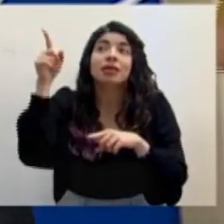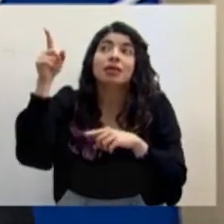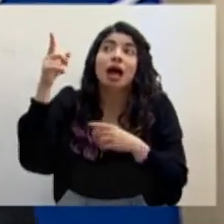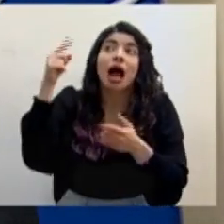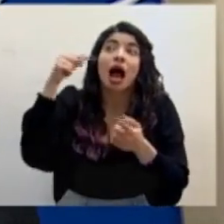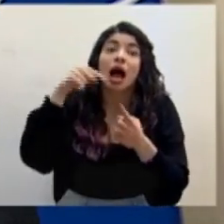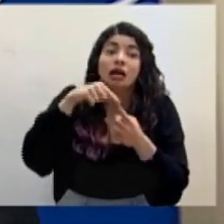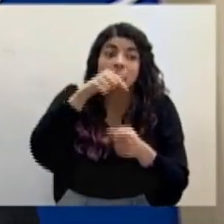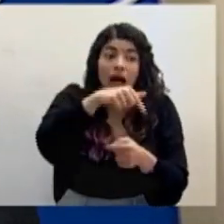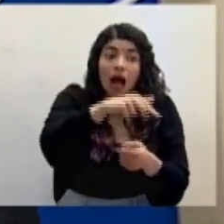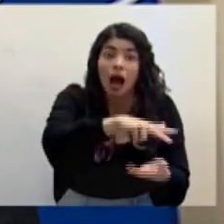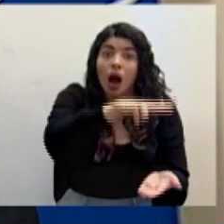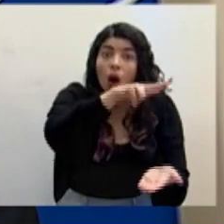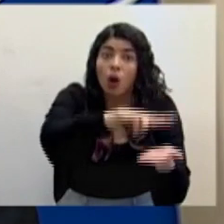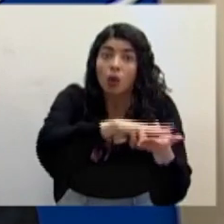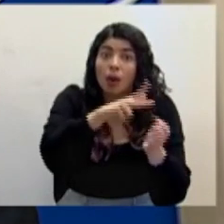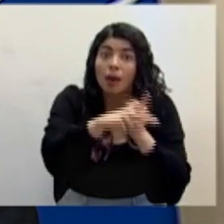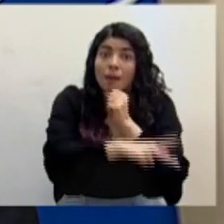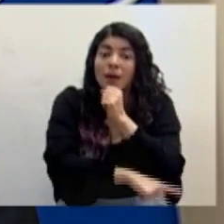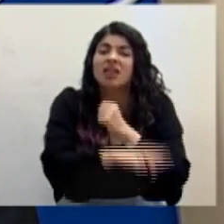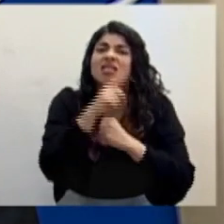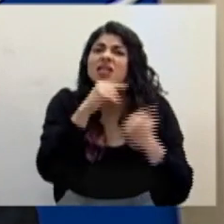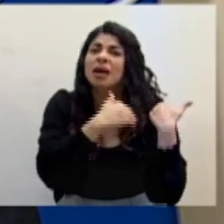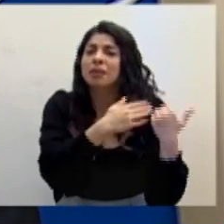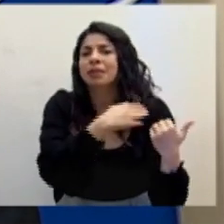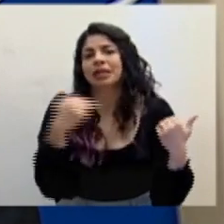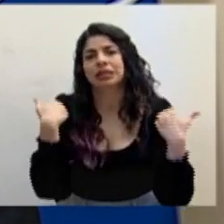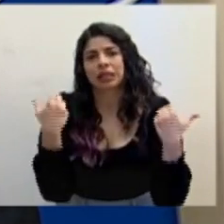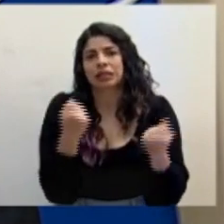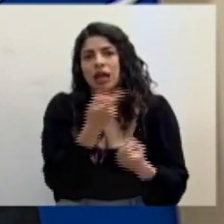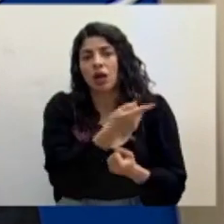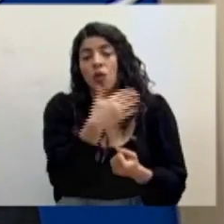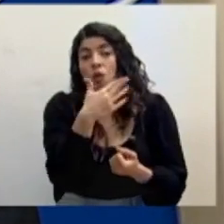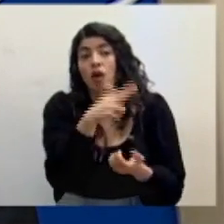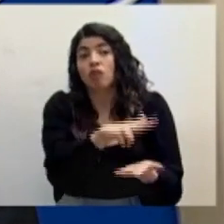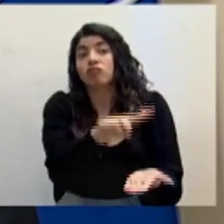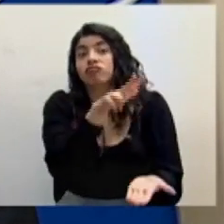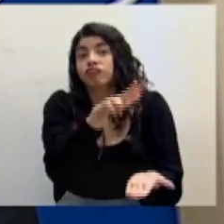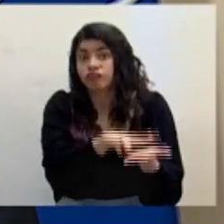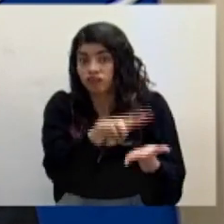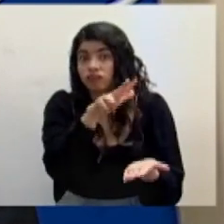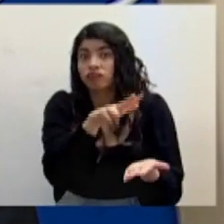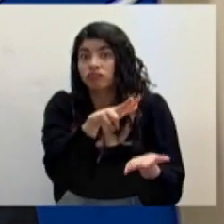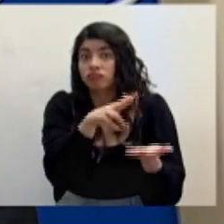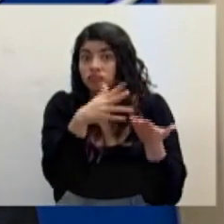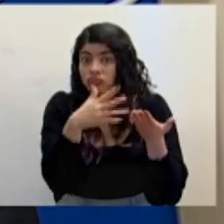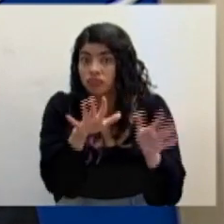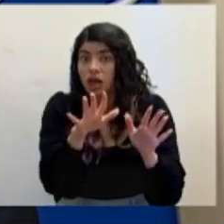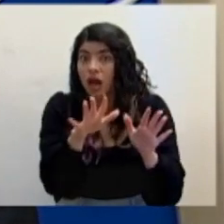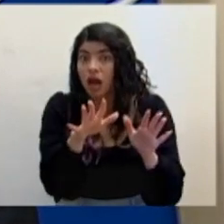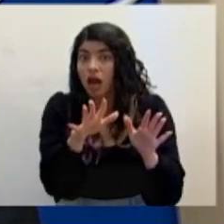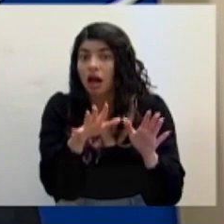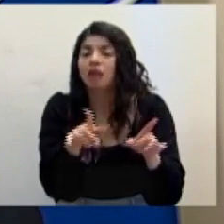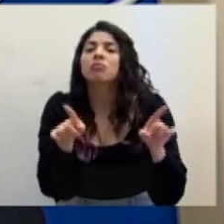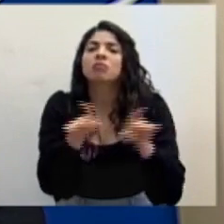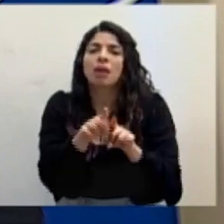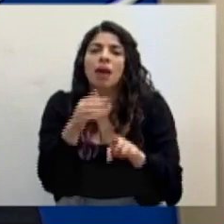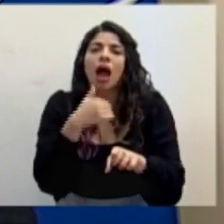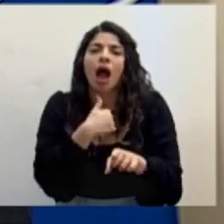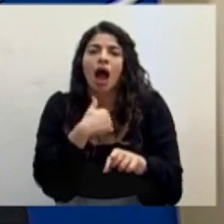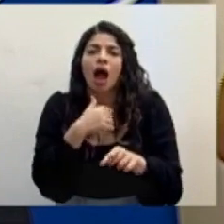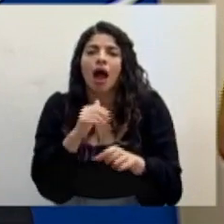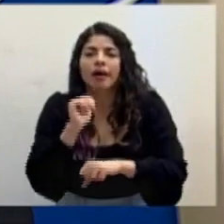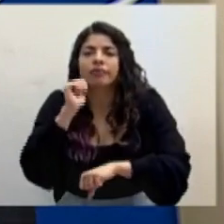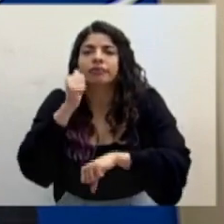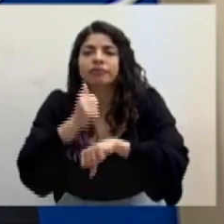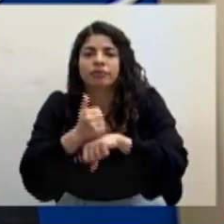es una competencia directa del Ministerio de Salud y a partir de esa autorización también habrá un